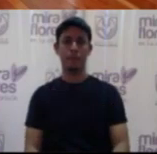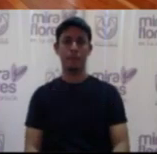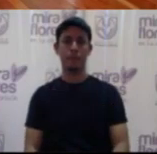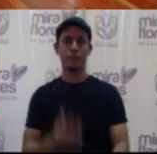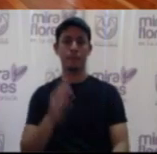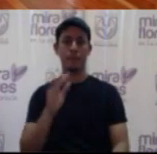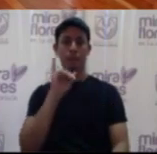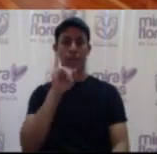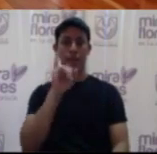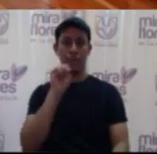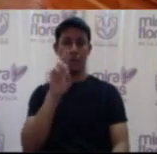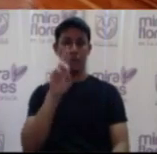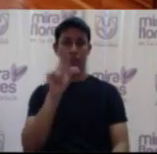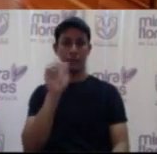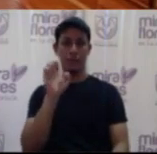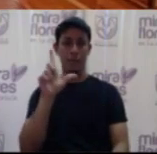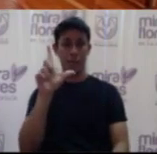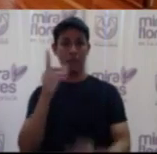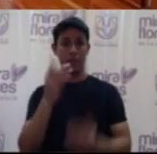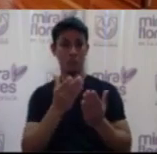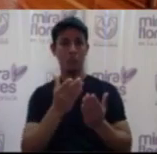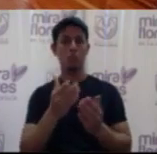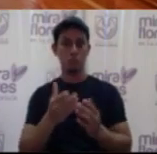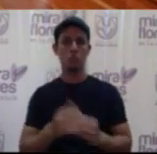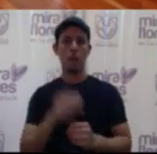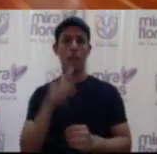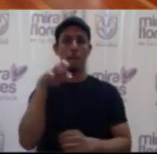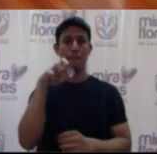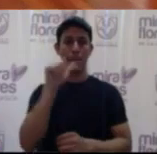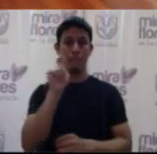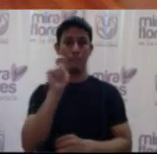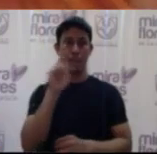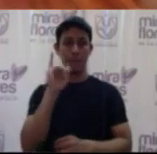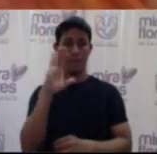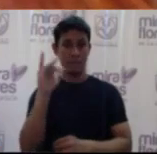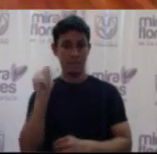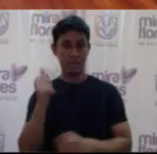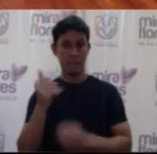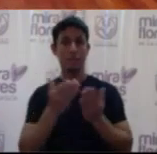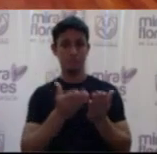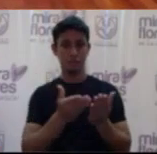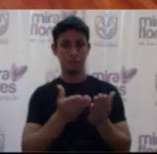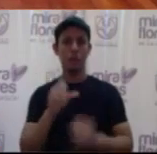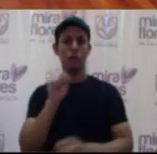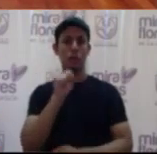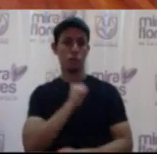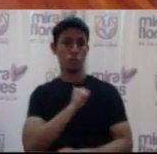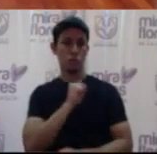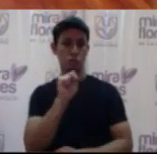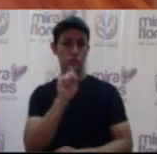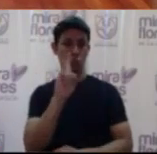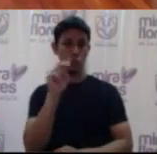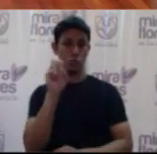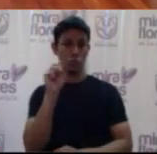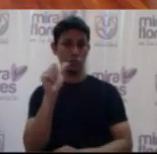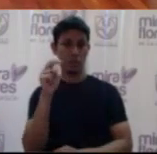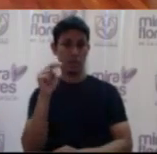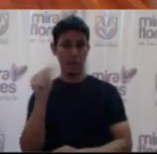Israel Orlando Acuña Huoncoquis, Patricia María del Río Jiménez de Olavide, Susana Stilich Watson,